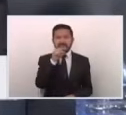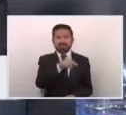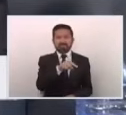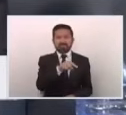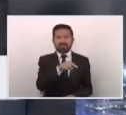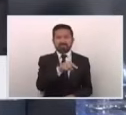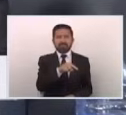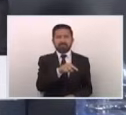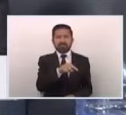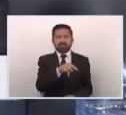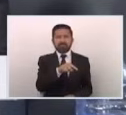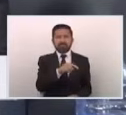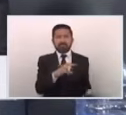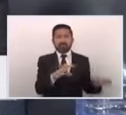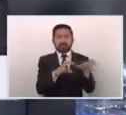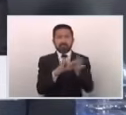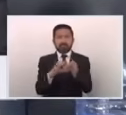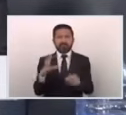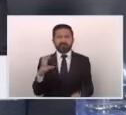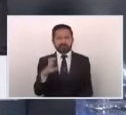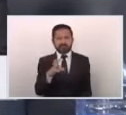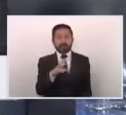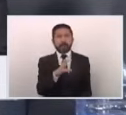sostenida en un desfalco,